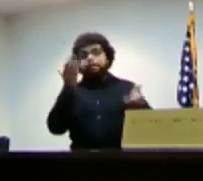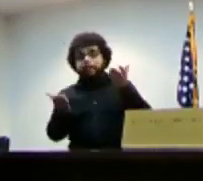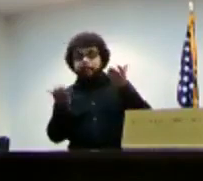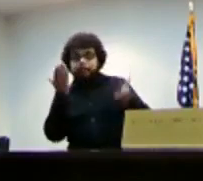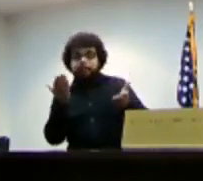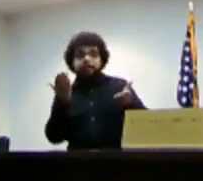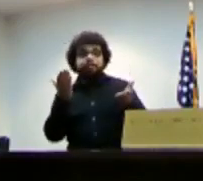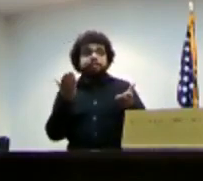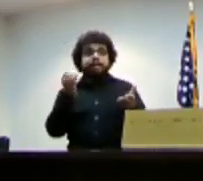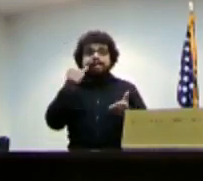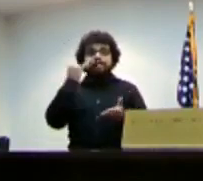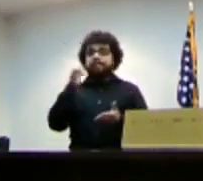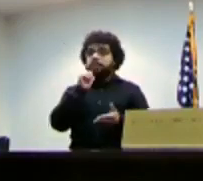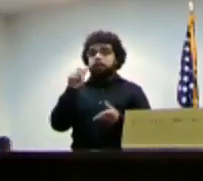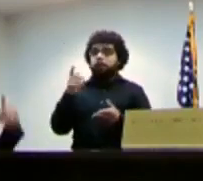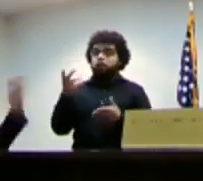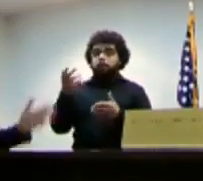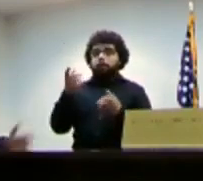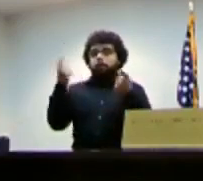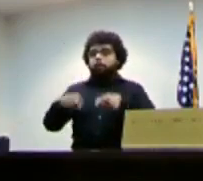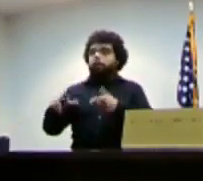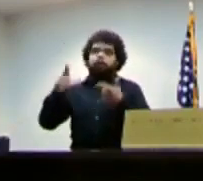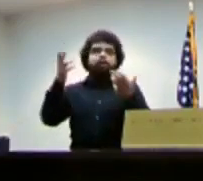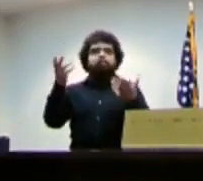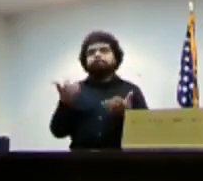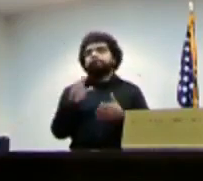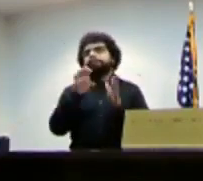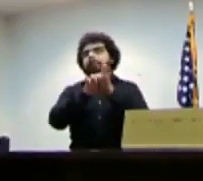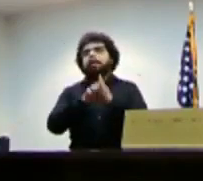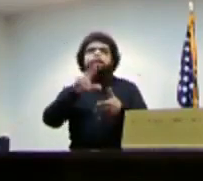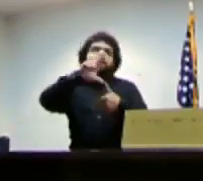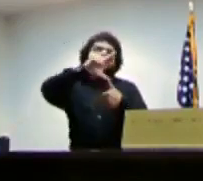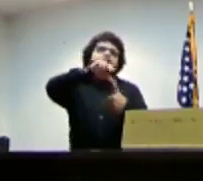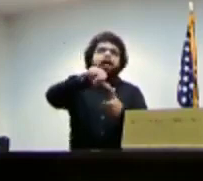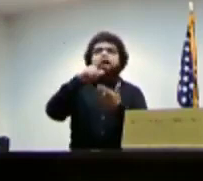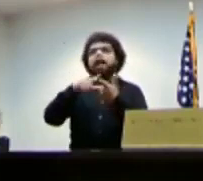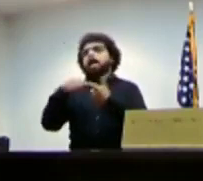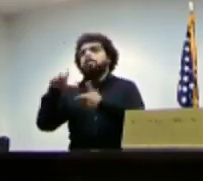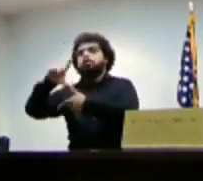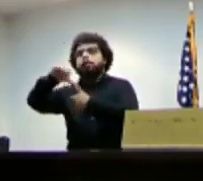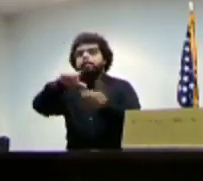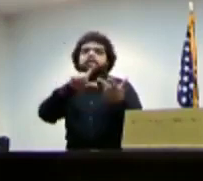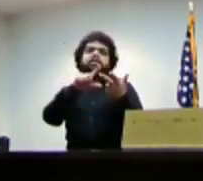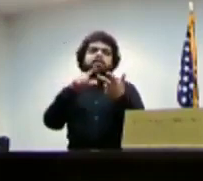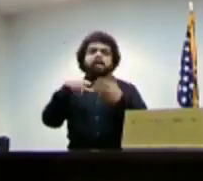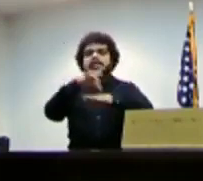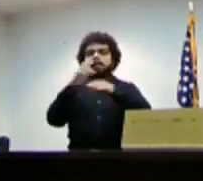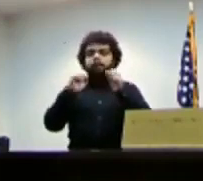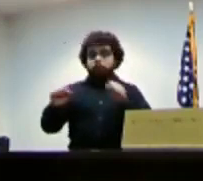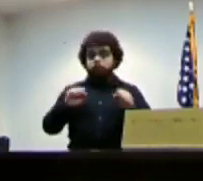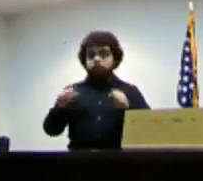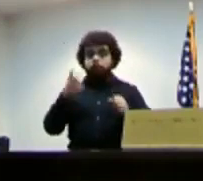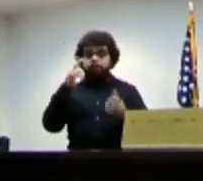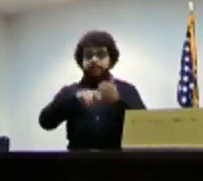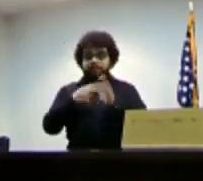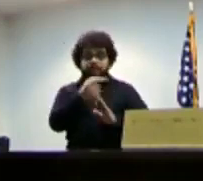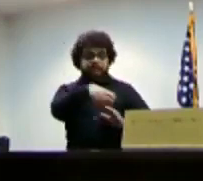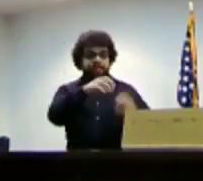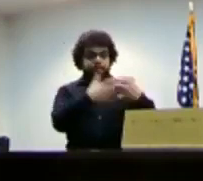hubiera un fenómeno, ¿verdad?, que afectara a las mismas, ya sea un huracán, una tormenta o un terremoto, fueran funcionando perfectamente bien.